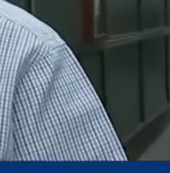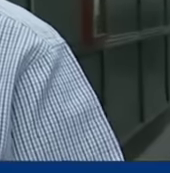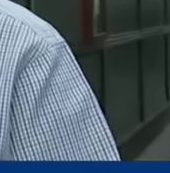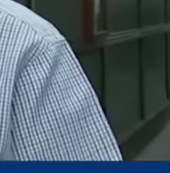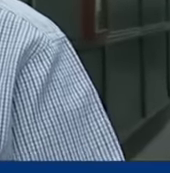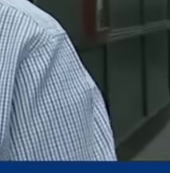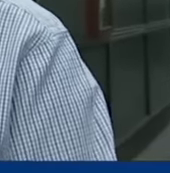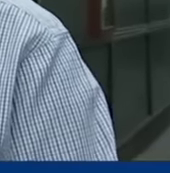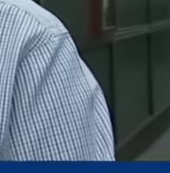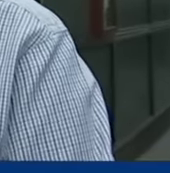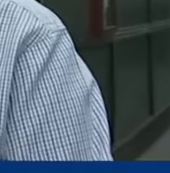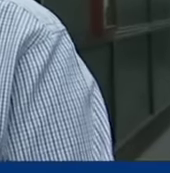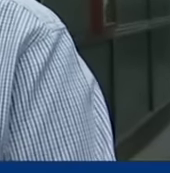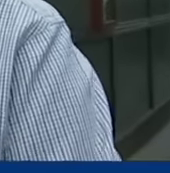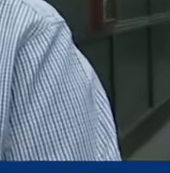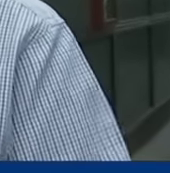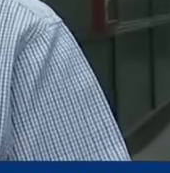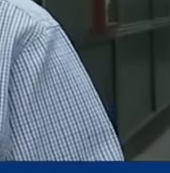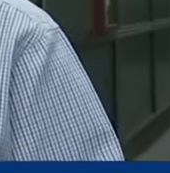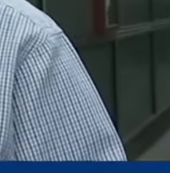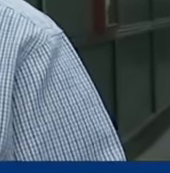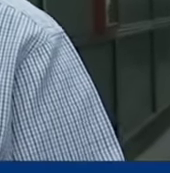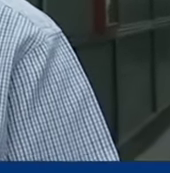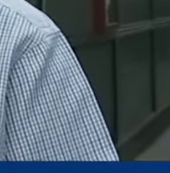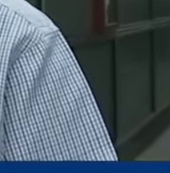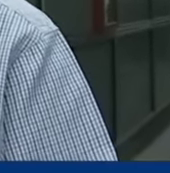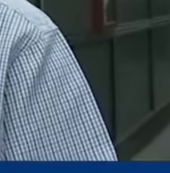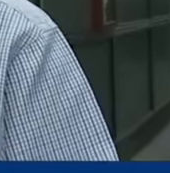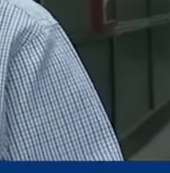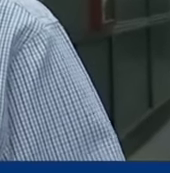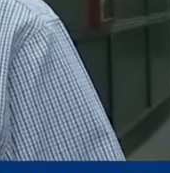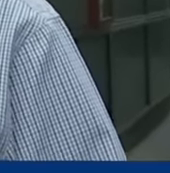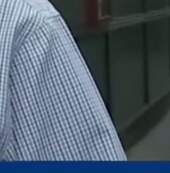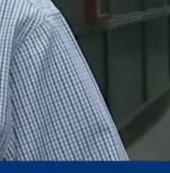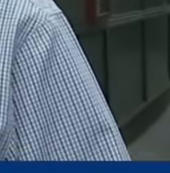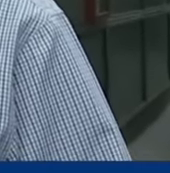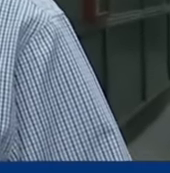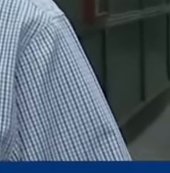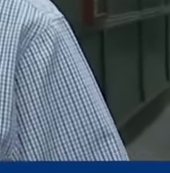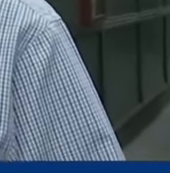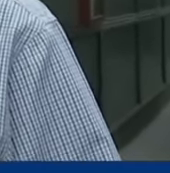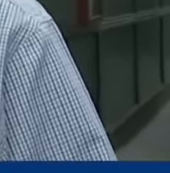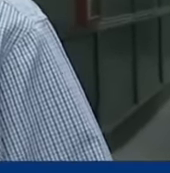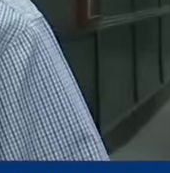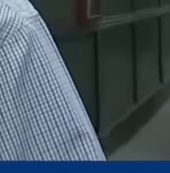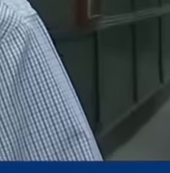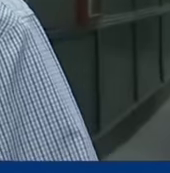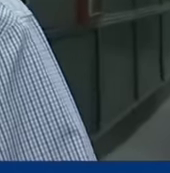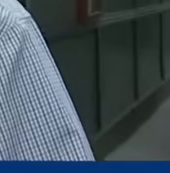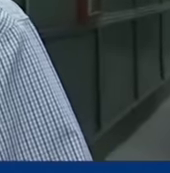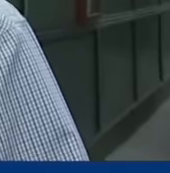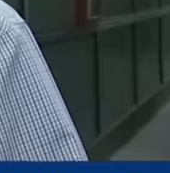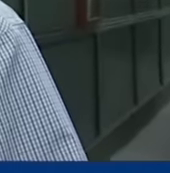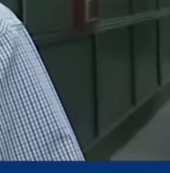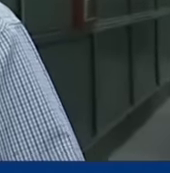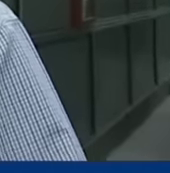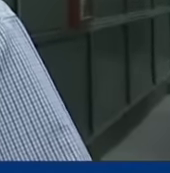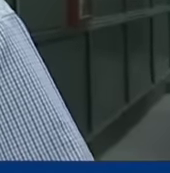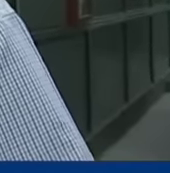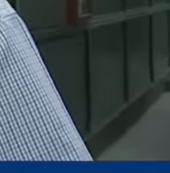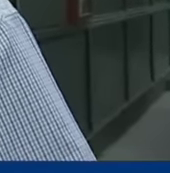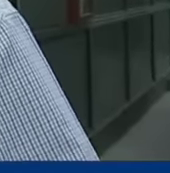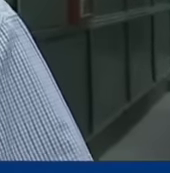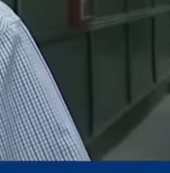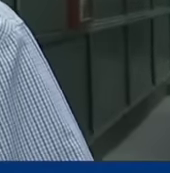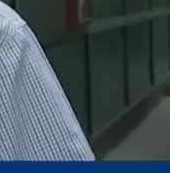al final Estados Unidos, bueno, tuvo un conflicto fuerte. El 6 de enero del año 2021, un asalto al Congreso. Y